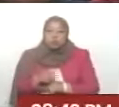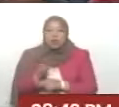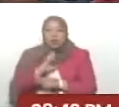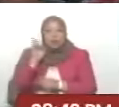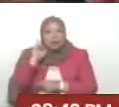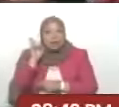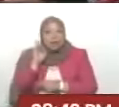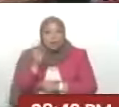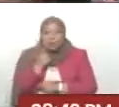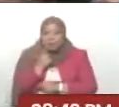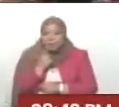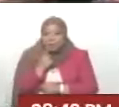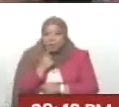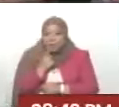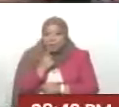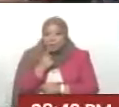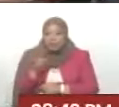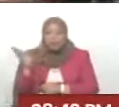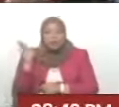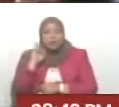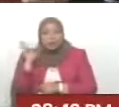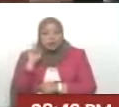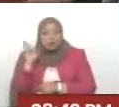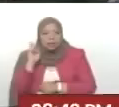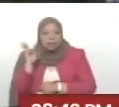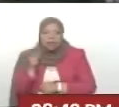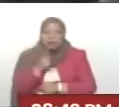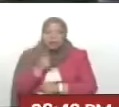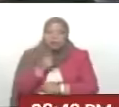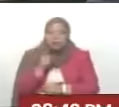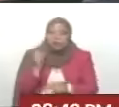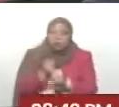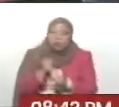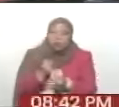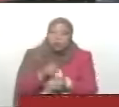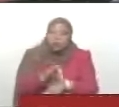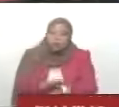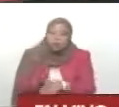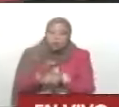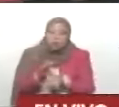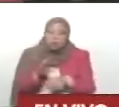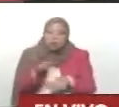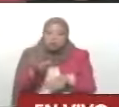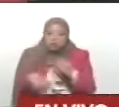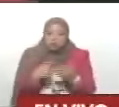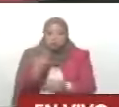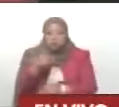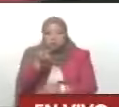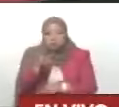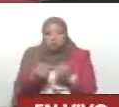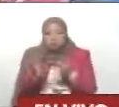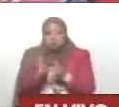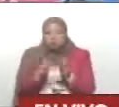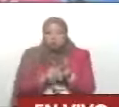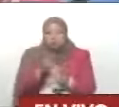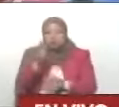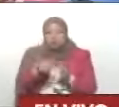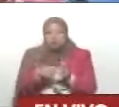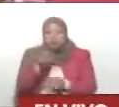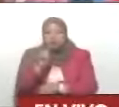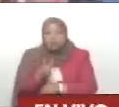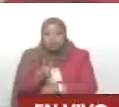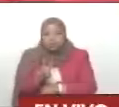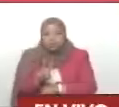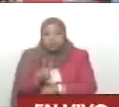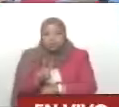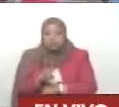Bemba. La Radio Bemba fue lo que salvó a la patria el 12 y 13 de abril del año 2002.